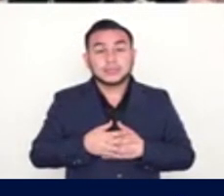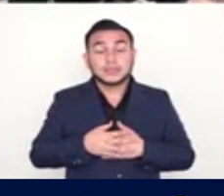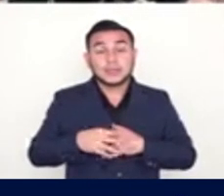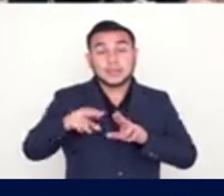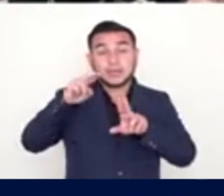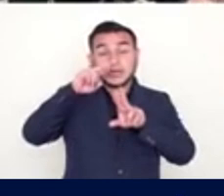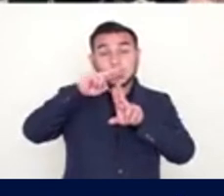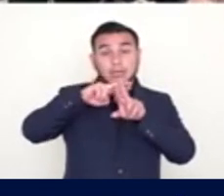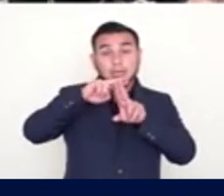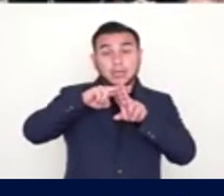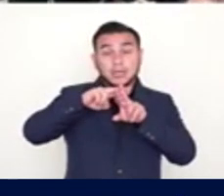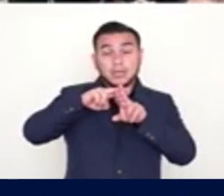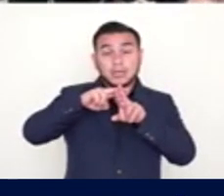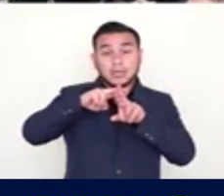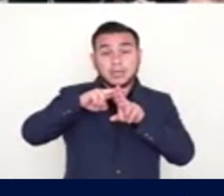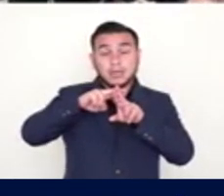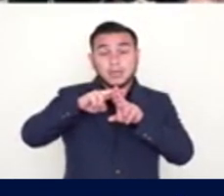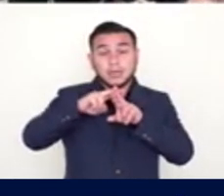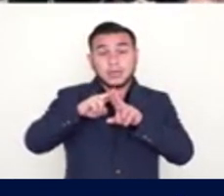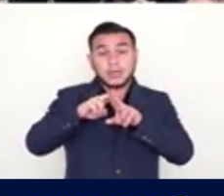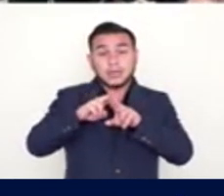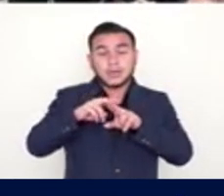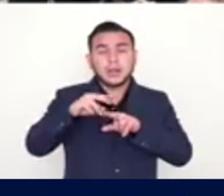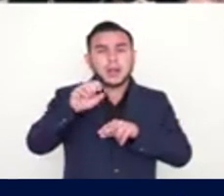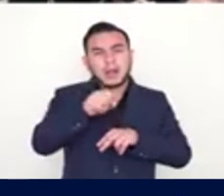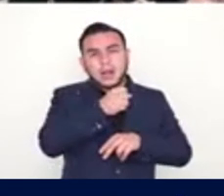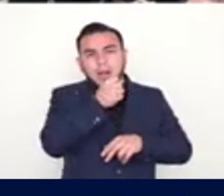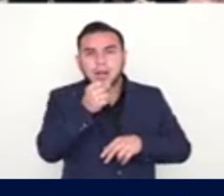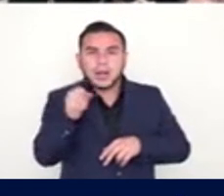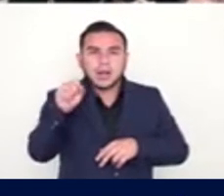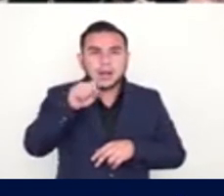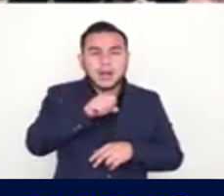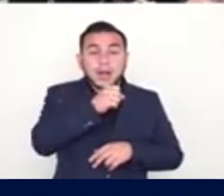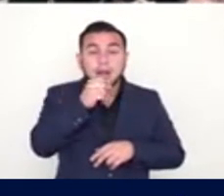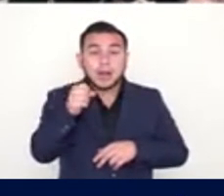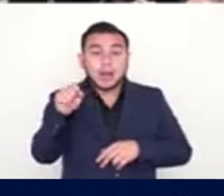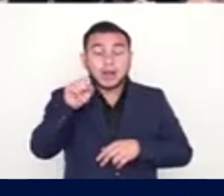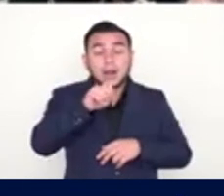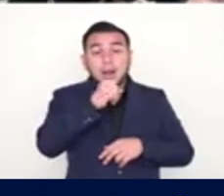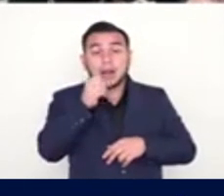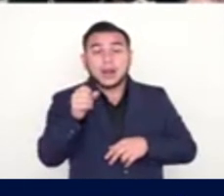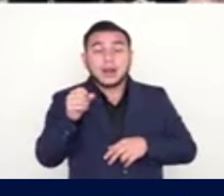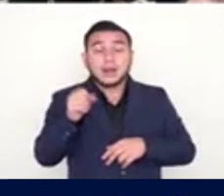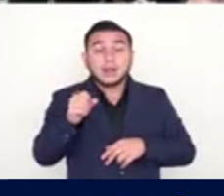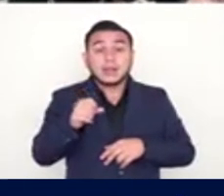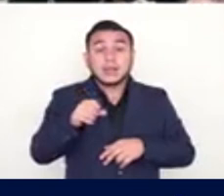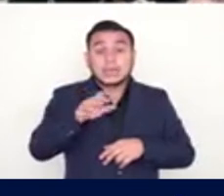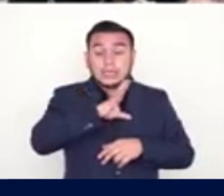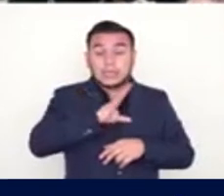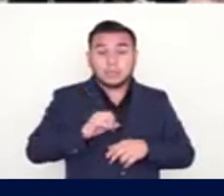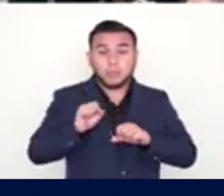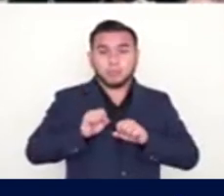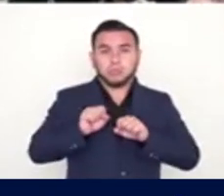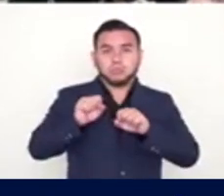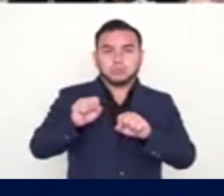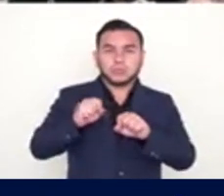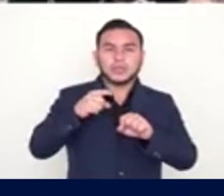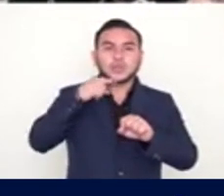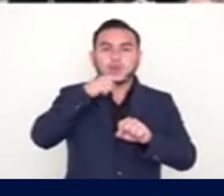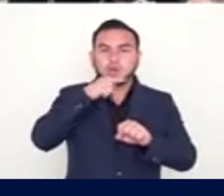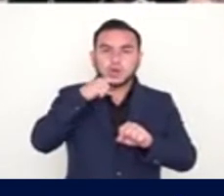Arena, canten su himno, El Salvador será la tumba donde los robos terminarán. Creo que la cantaron ayer, hoy, mañana. Ese es su himno, ¿verdad? Marcha, como le